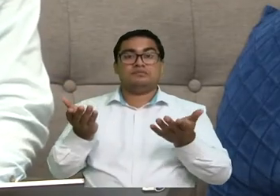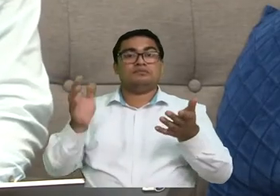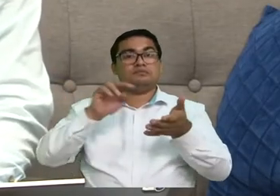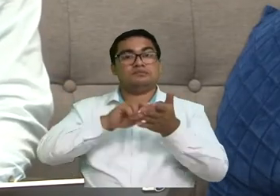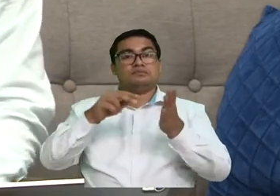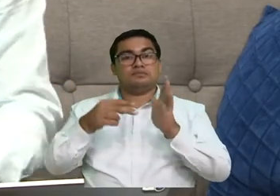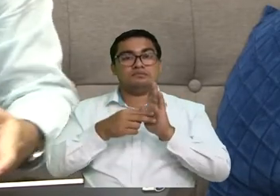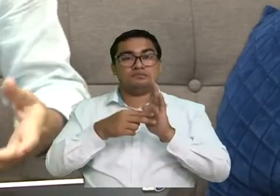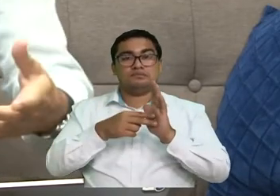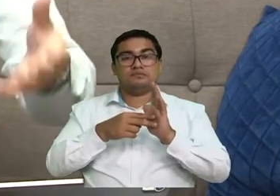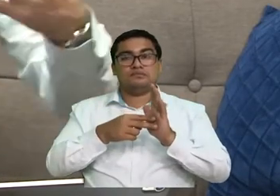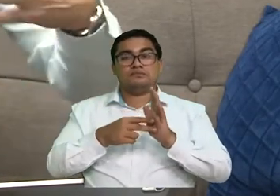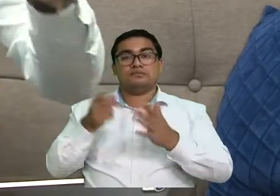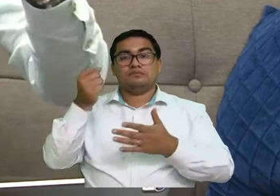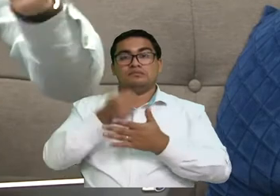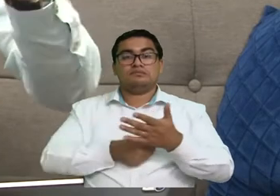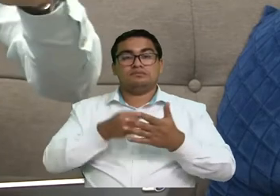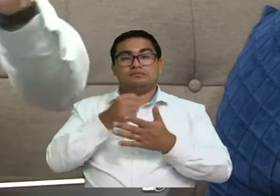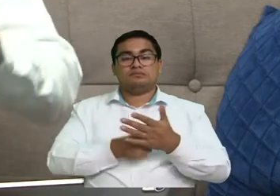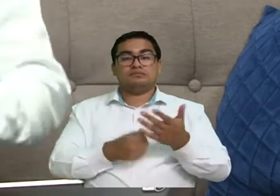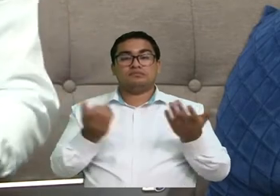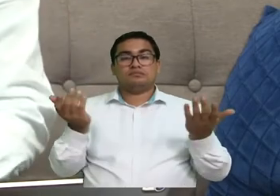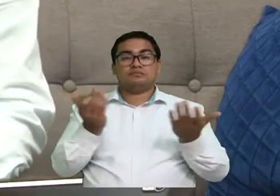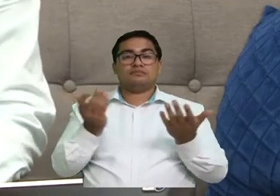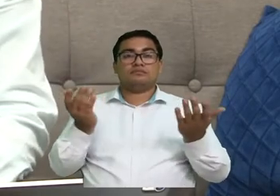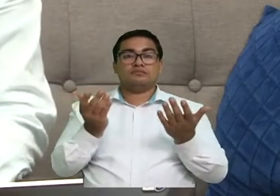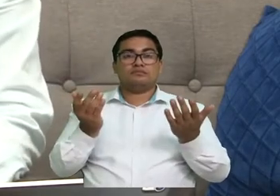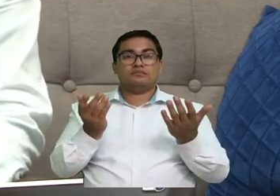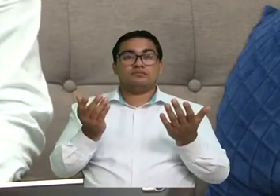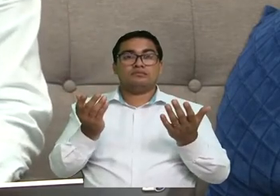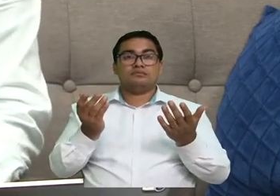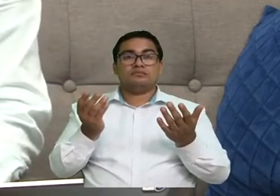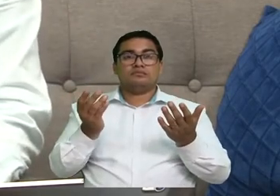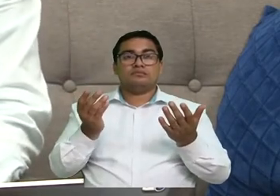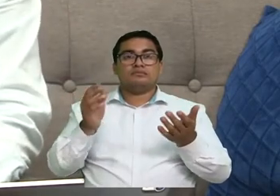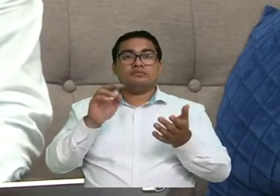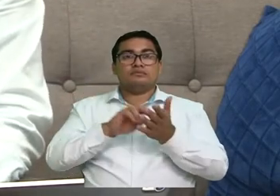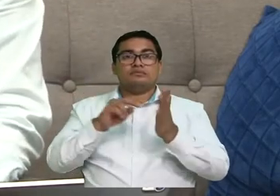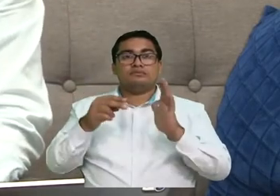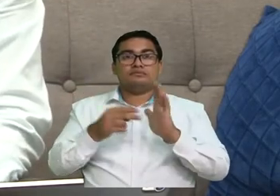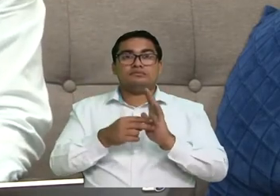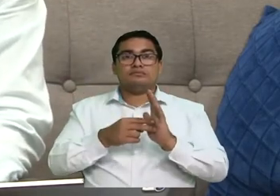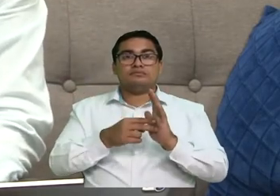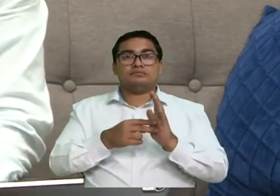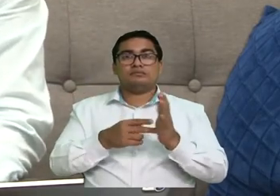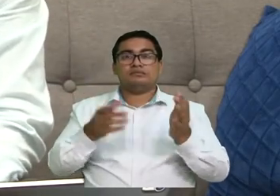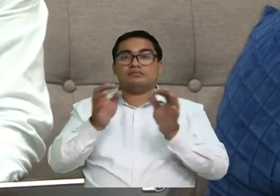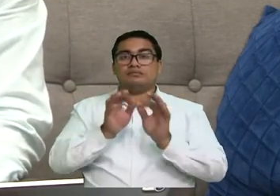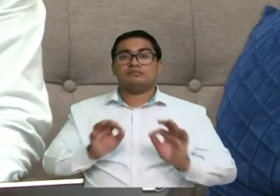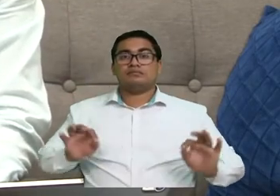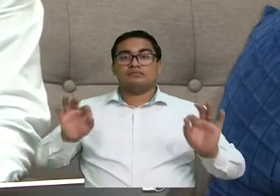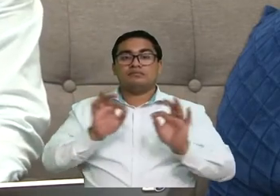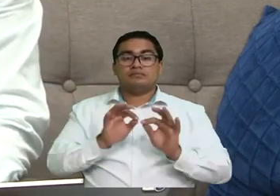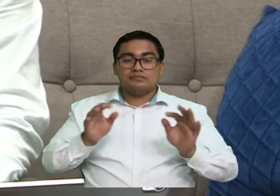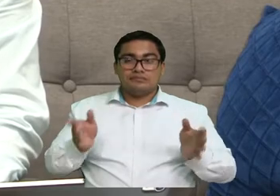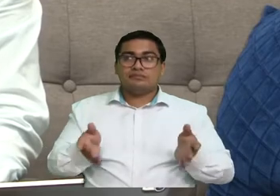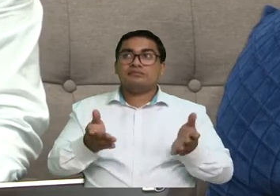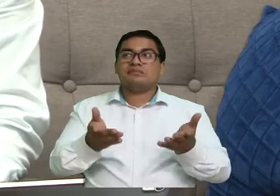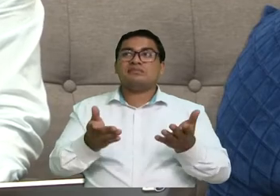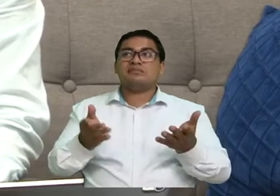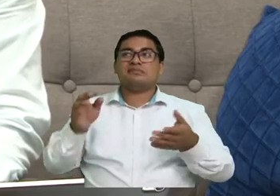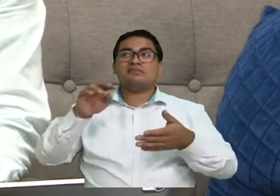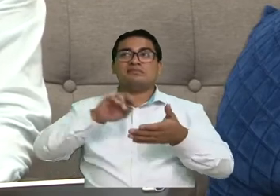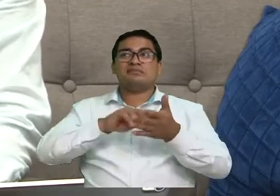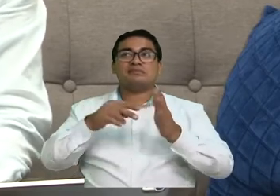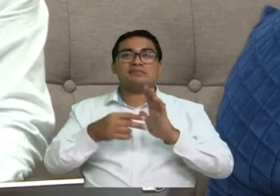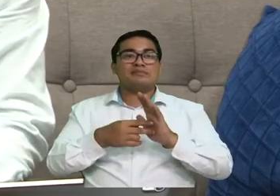parte de ese esfuerzo, ¿verdad? Y ese incentivo que se le va dando en ese